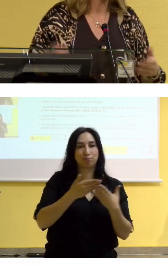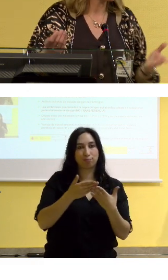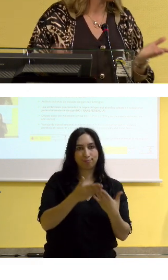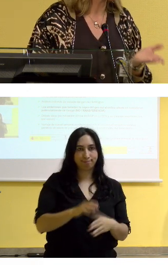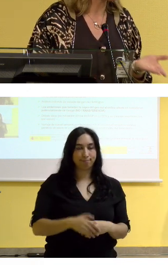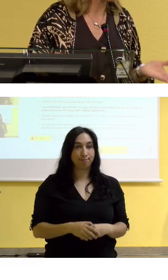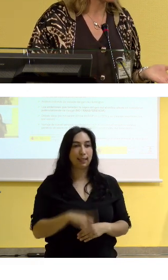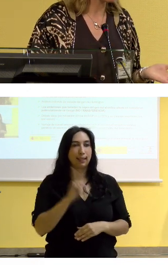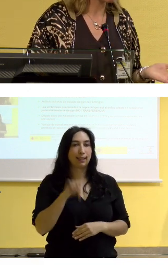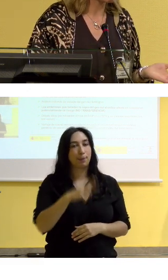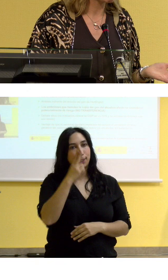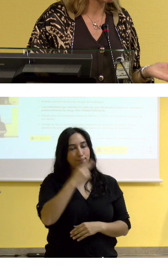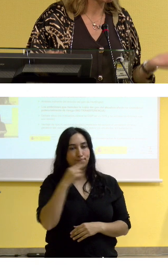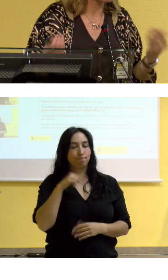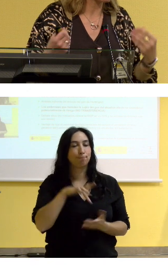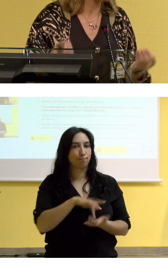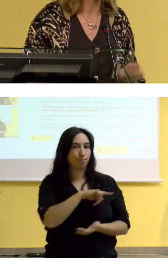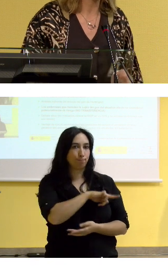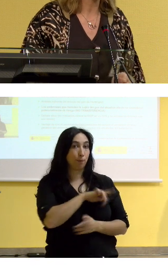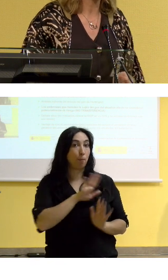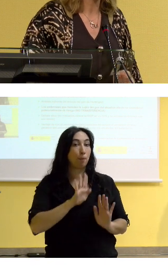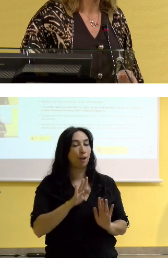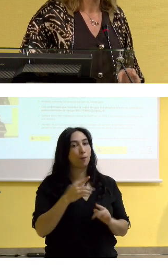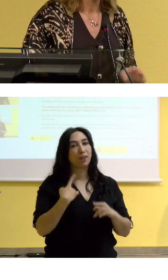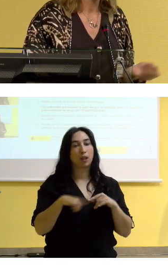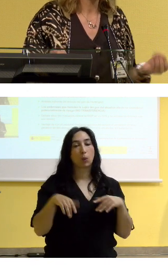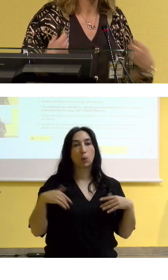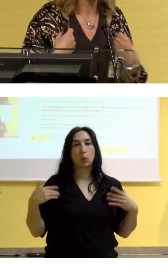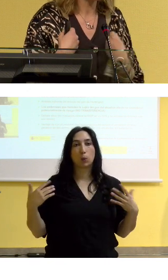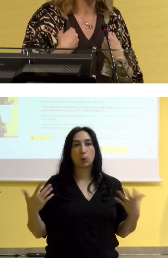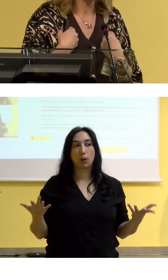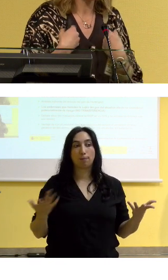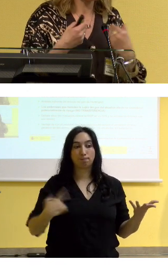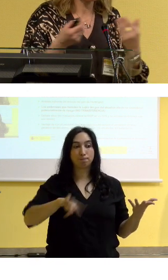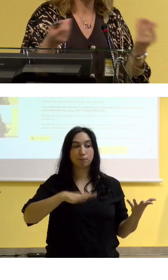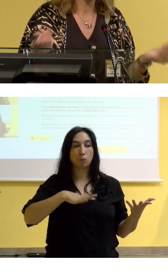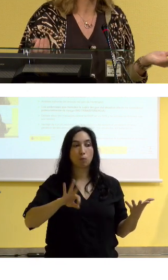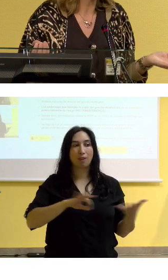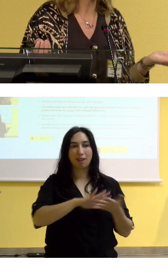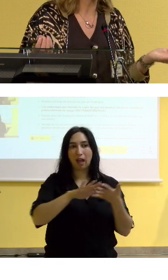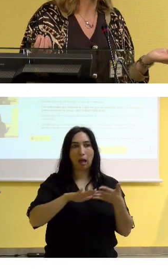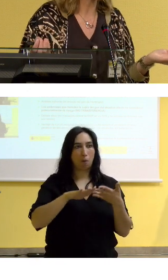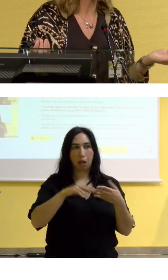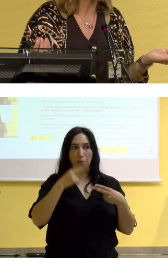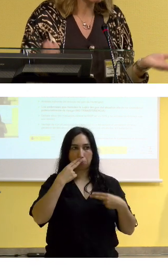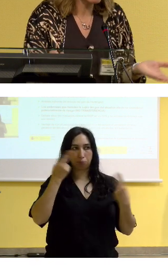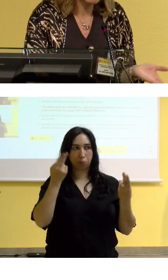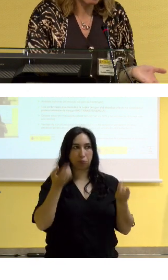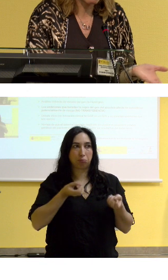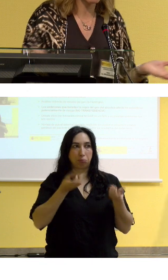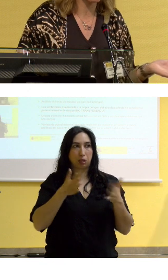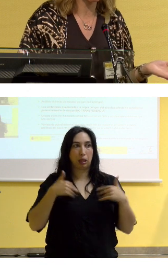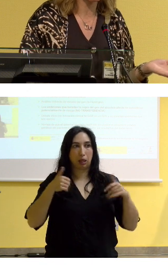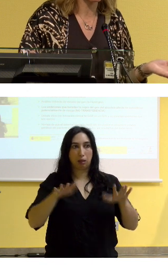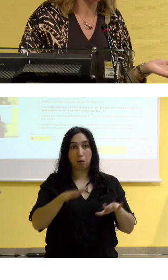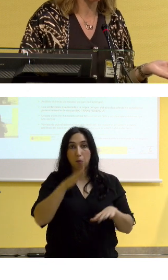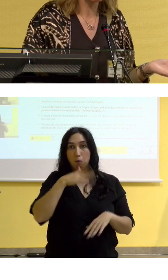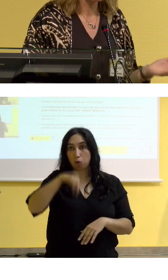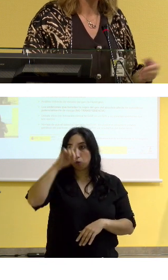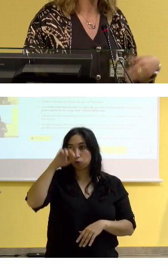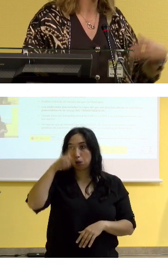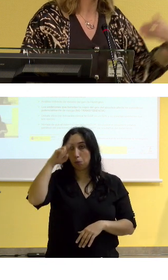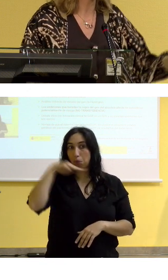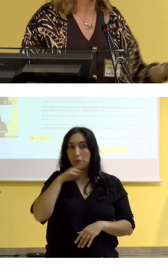Aquí también hay un compromiso. Pero la diferencia es que nosotros podemos hablar abiertamente, porque yo no sé si los padres lo tienen